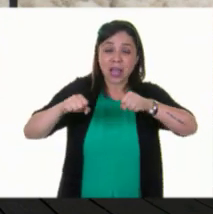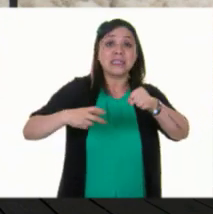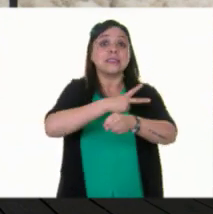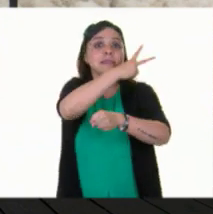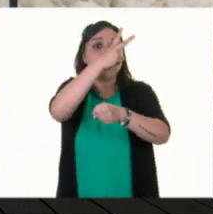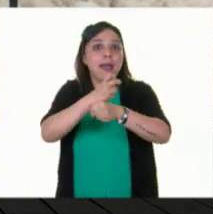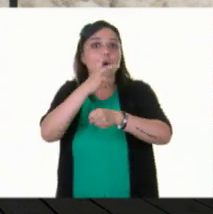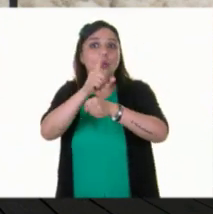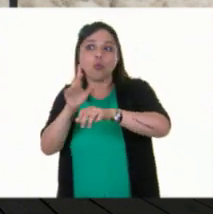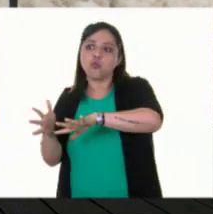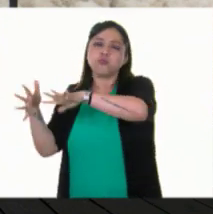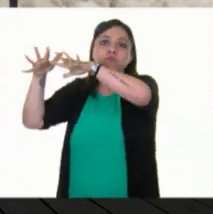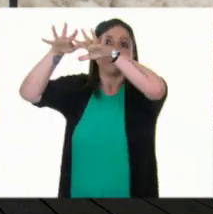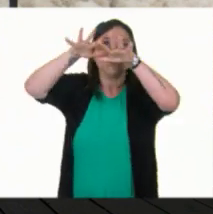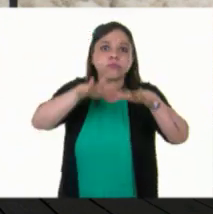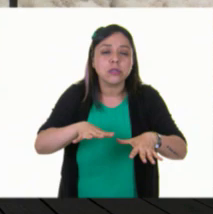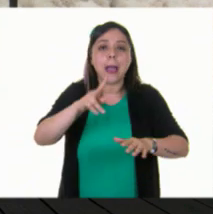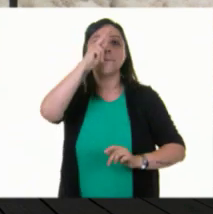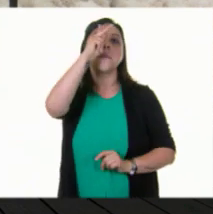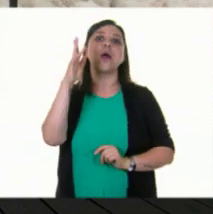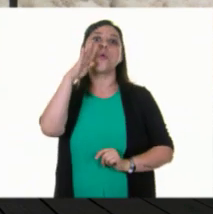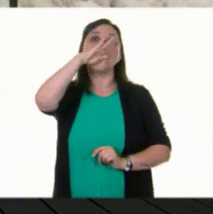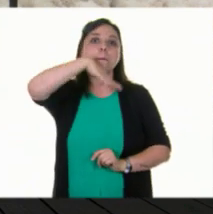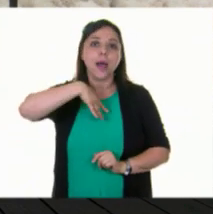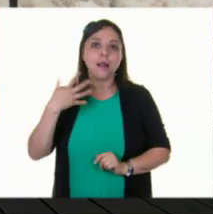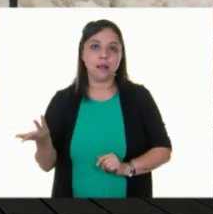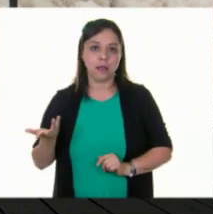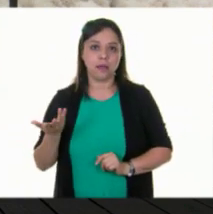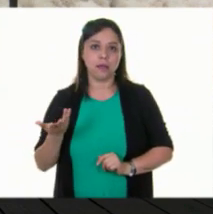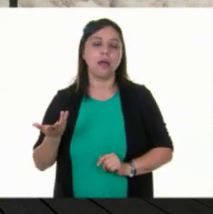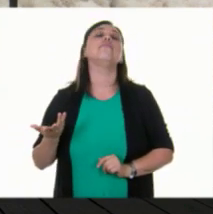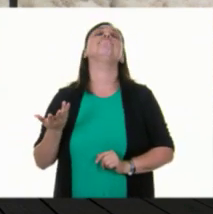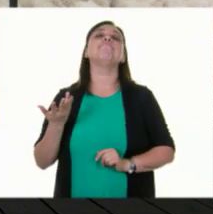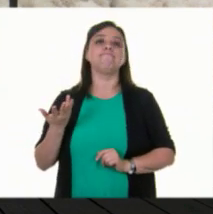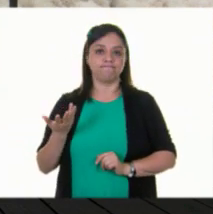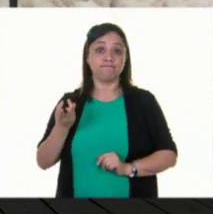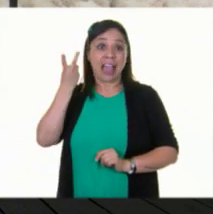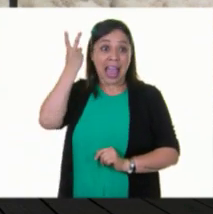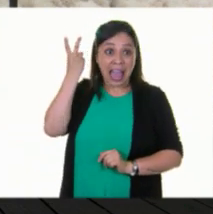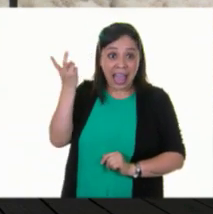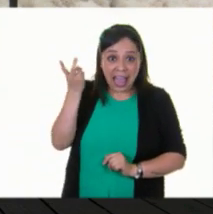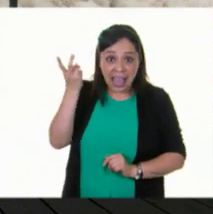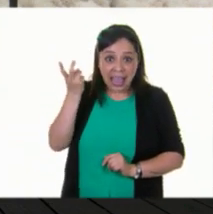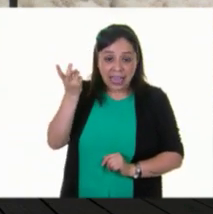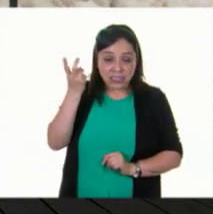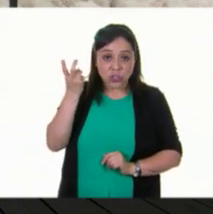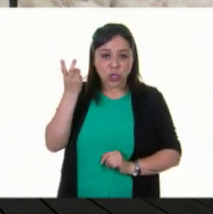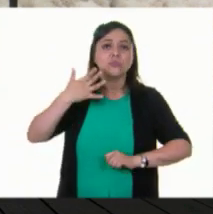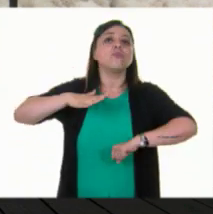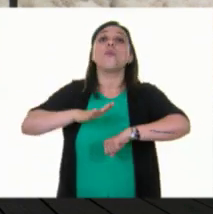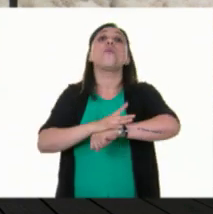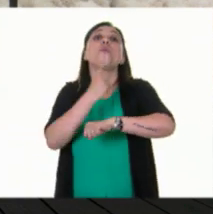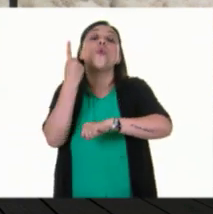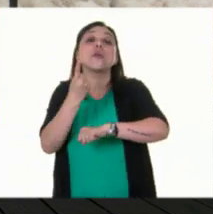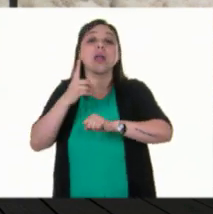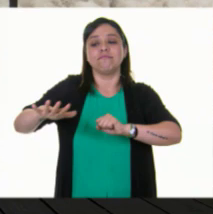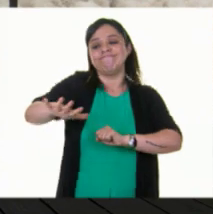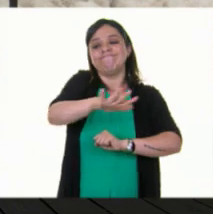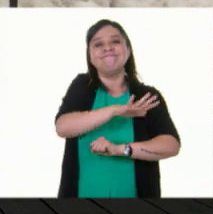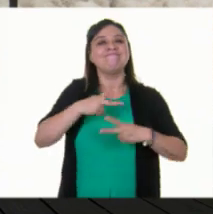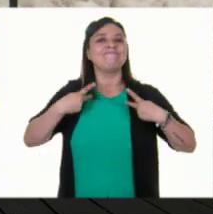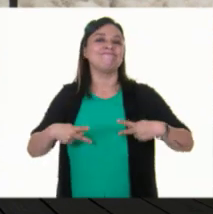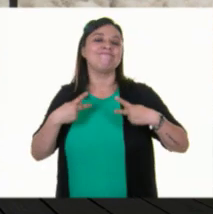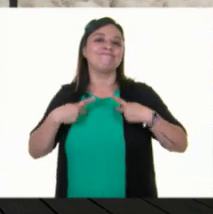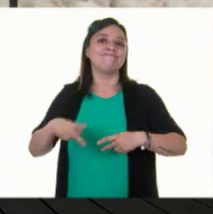que generó el tsunami. Así es. Pero como hemos mencionado, estos desastres fueron posibles por la vulnerabilidad de la